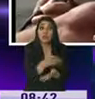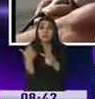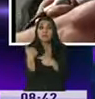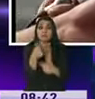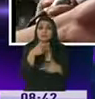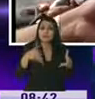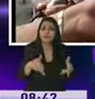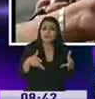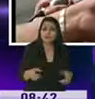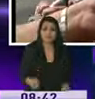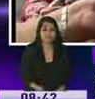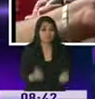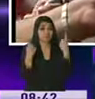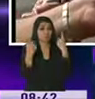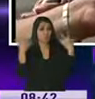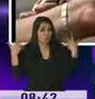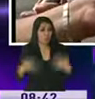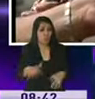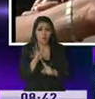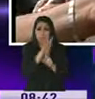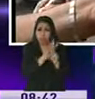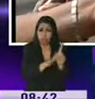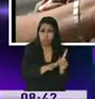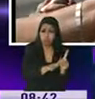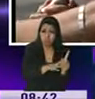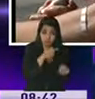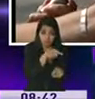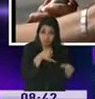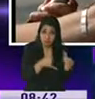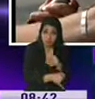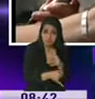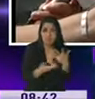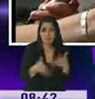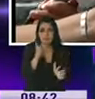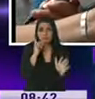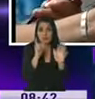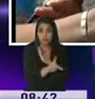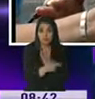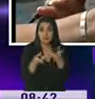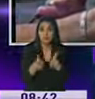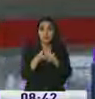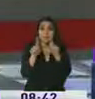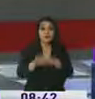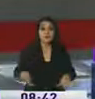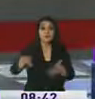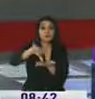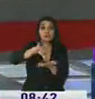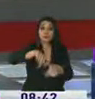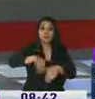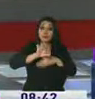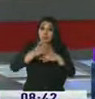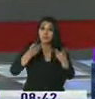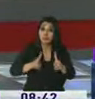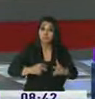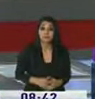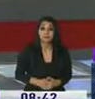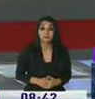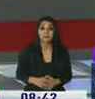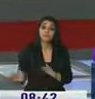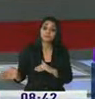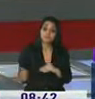mirando todos estos abusos que no solamente se dan ahí, y hay denuncias en varias ciudades de nuestro país.